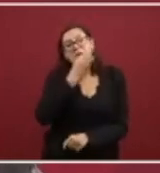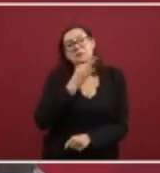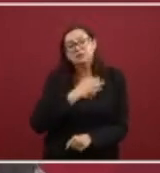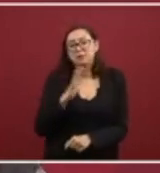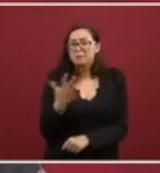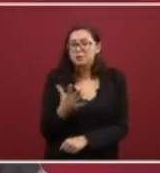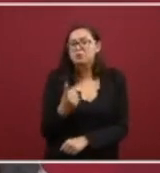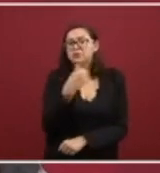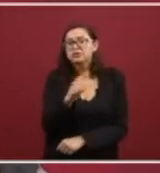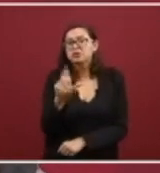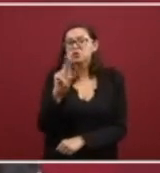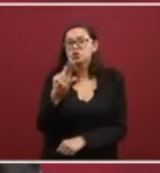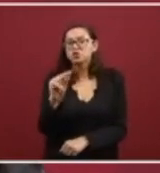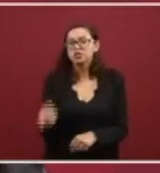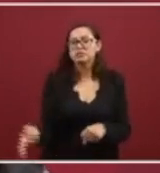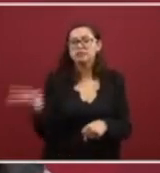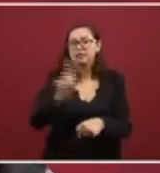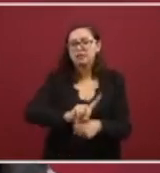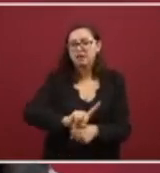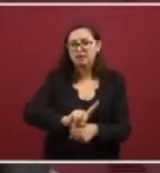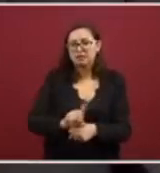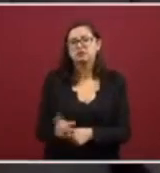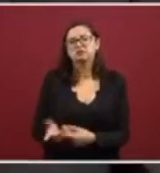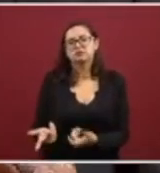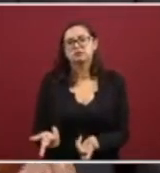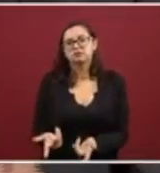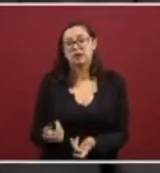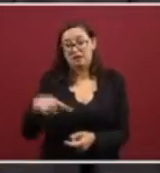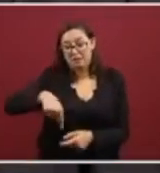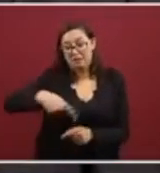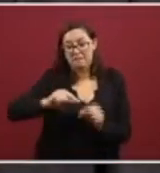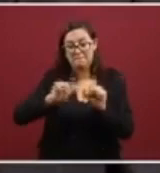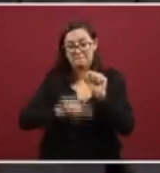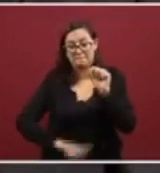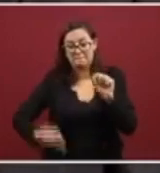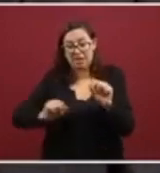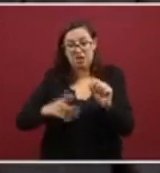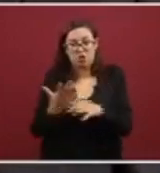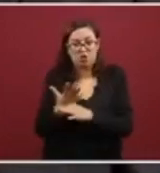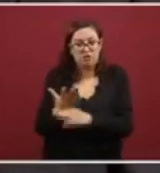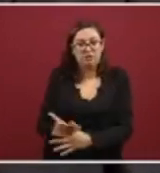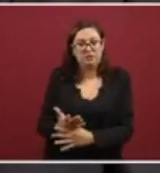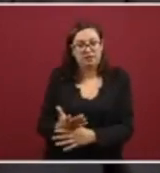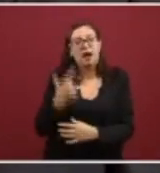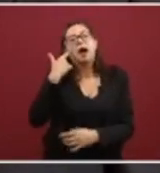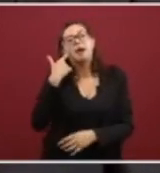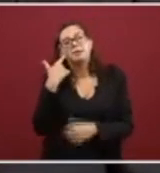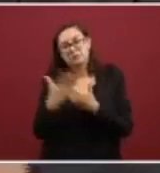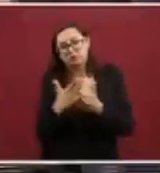de las autoridades migratorias nuestras. Pero vamos a ver si lo logramos. Por eso está puesto así.